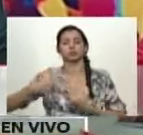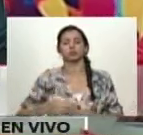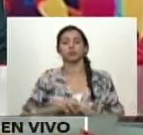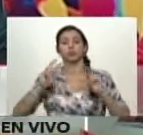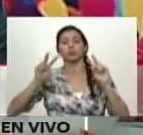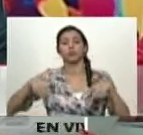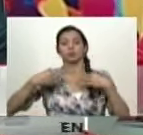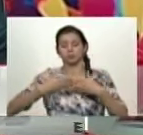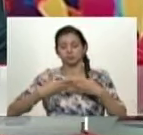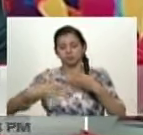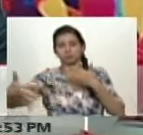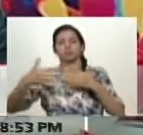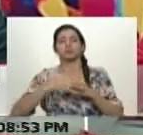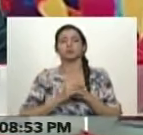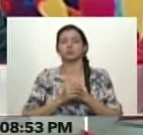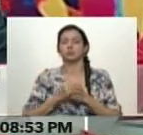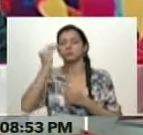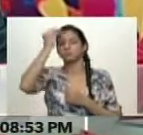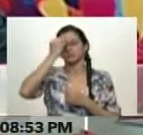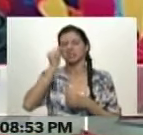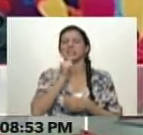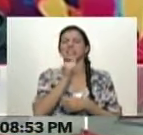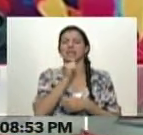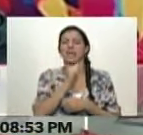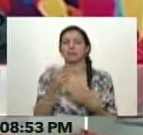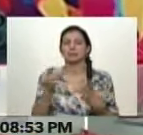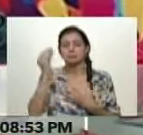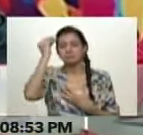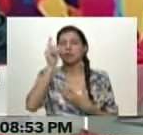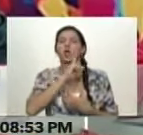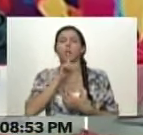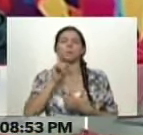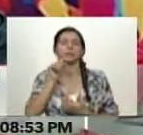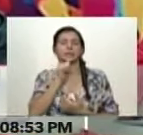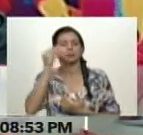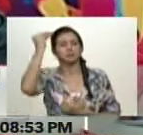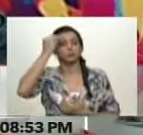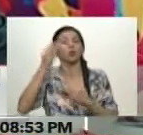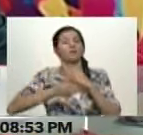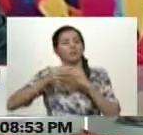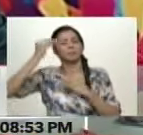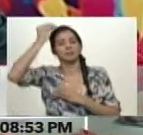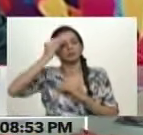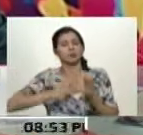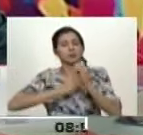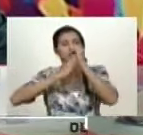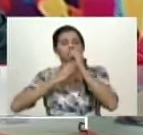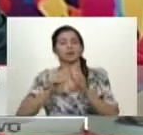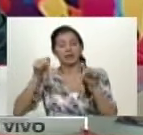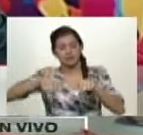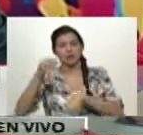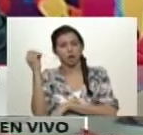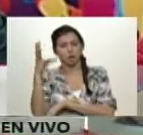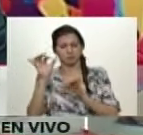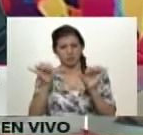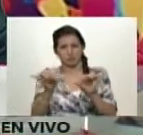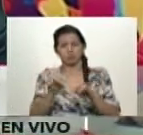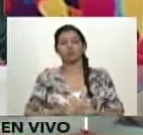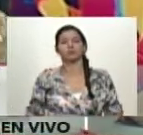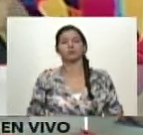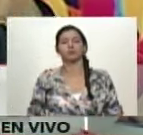un conjunto de nombres de miembros de este Congreso, de dirigentes, de líderes, de